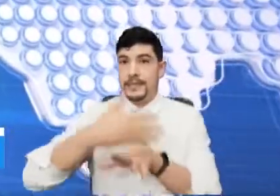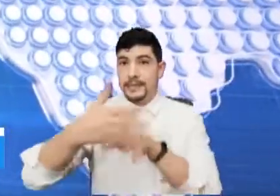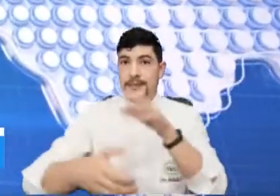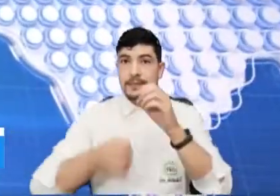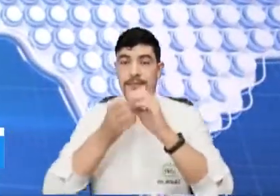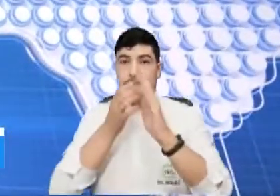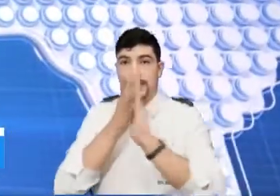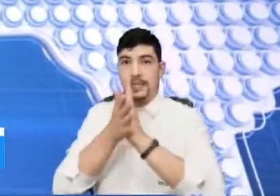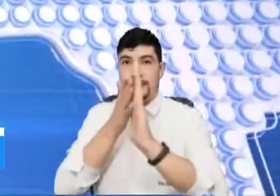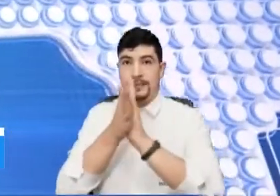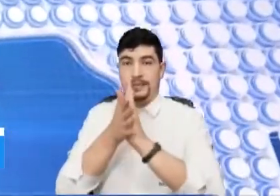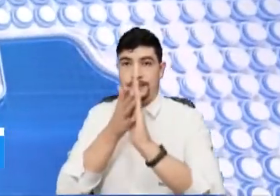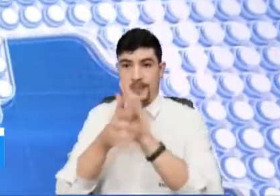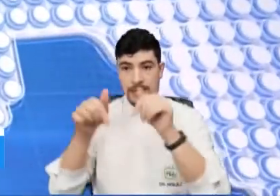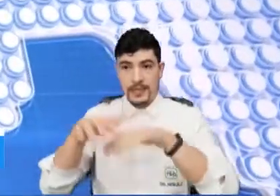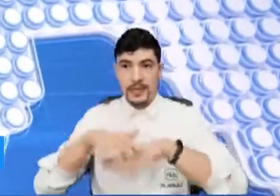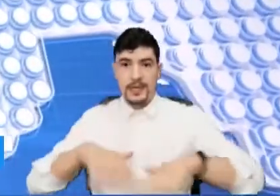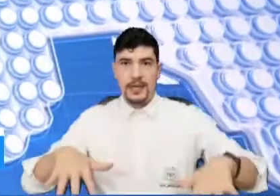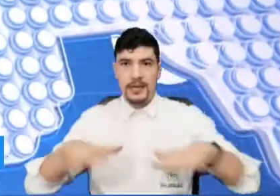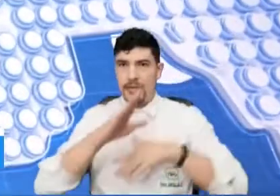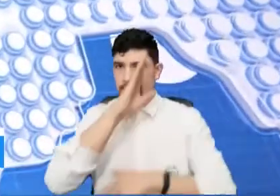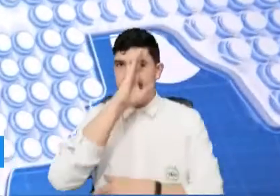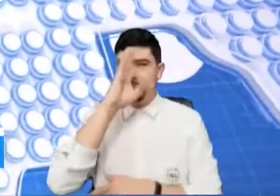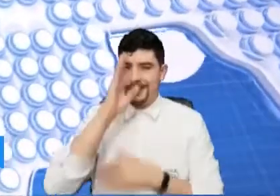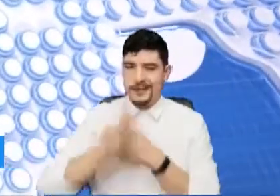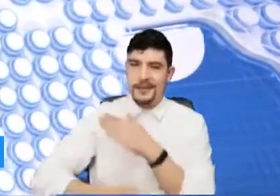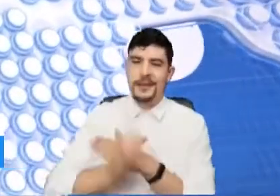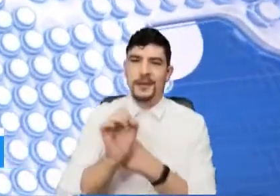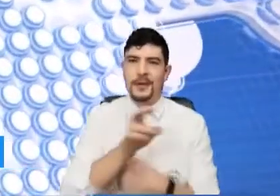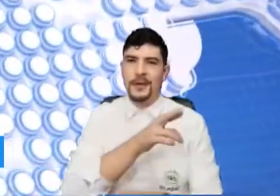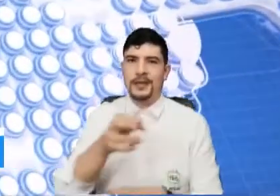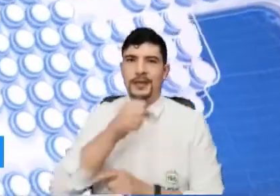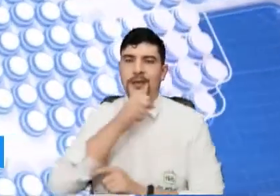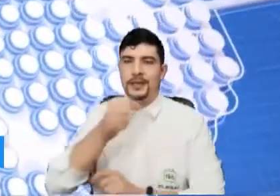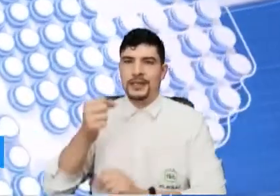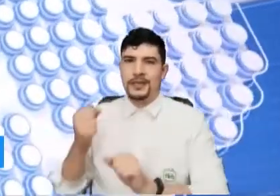compañeros con más noticias desde estudios. Este fue un informe de Heriberto Mariscal Gómez para Oriente Noticias.